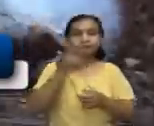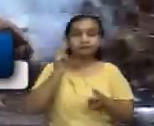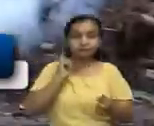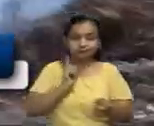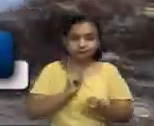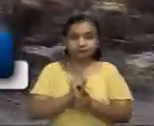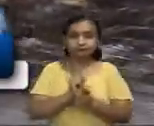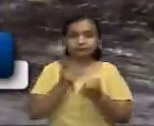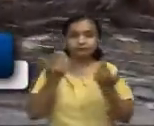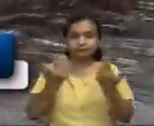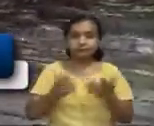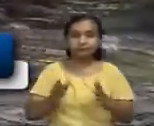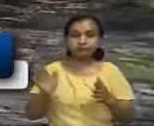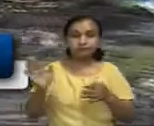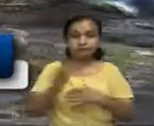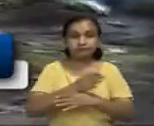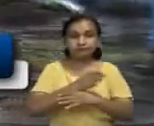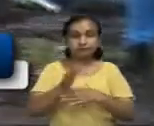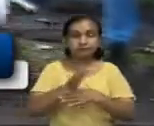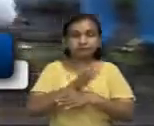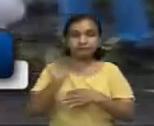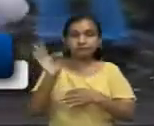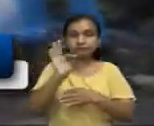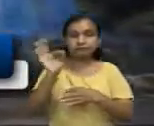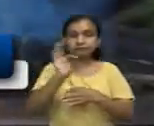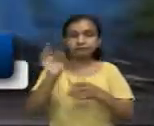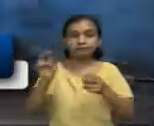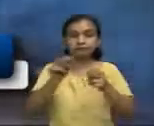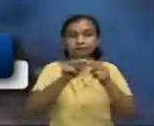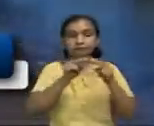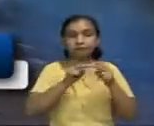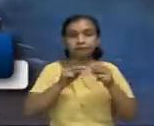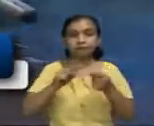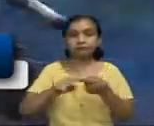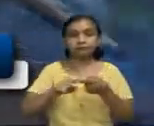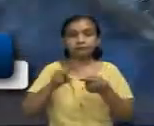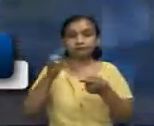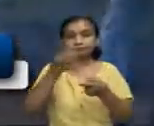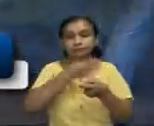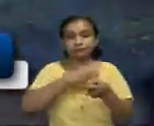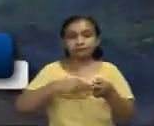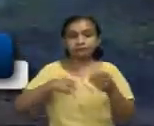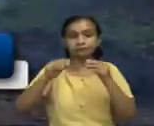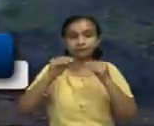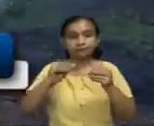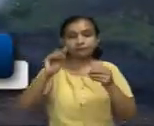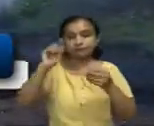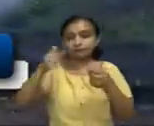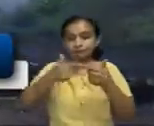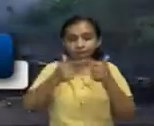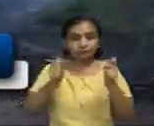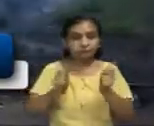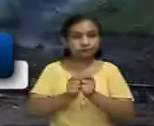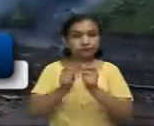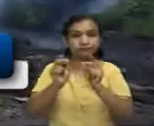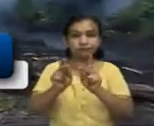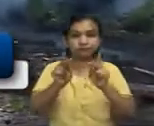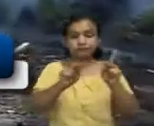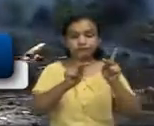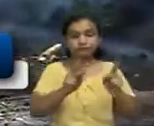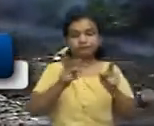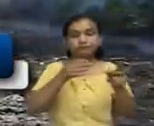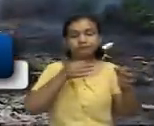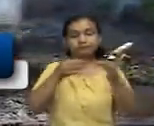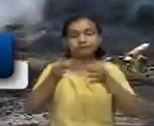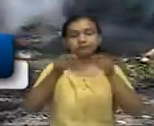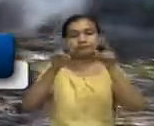por eso, diferentes tipos de articulaciones con el MINET, con el gabinete, con la población, para concientizar a